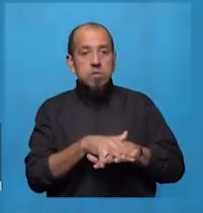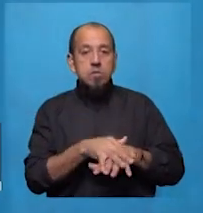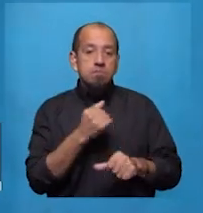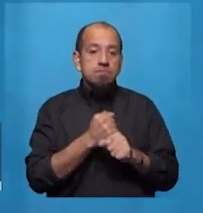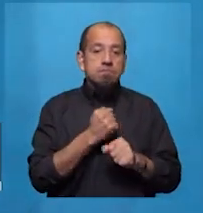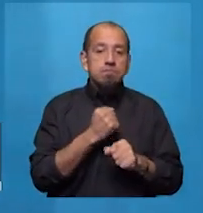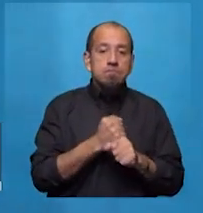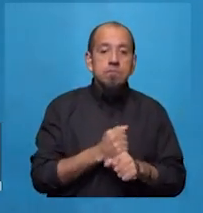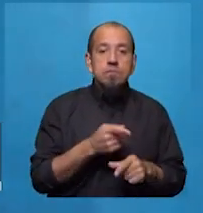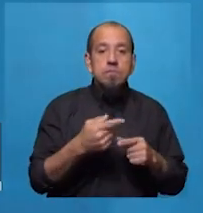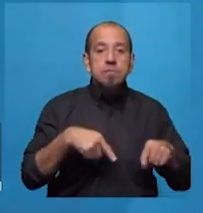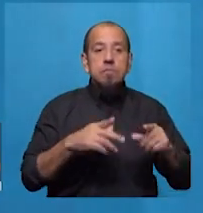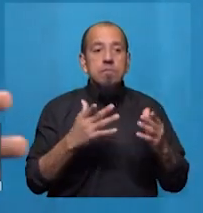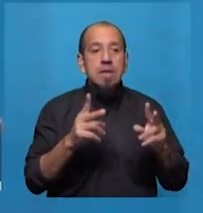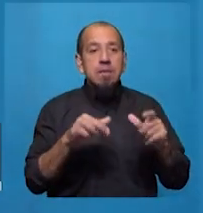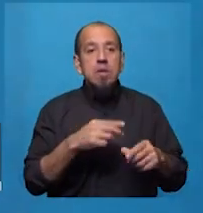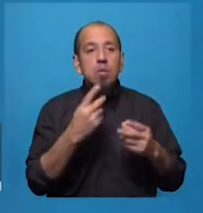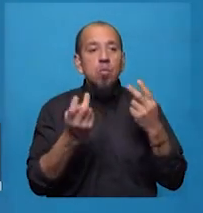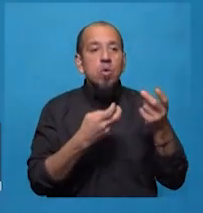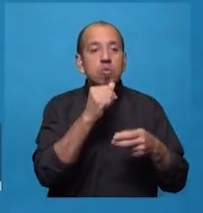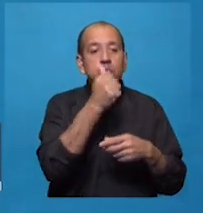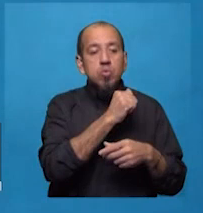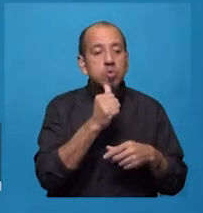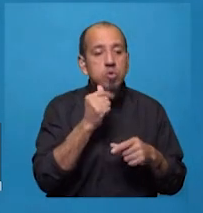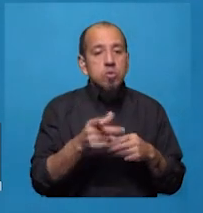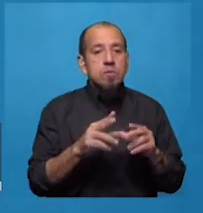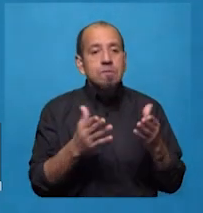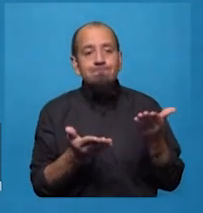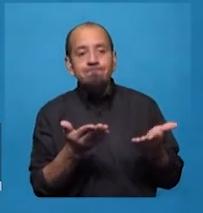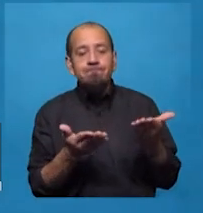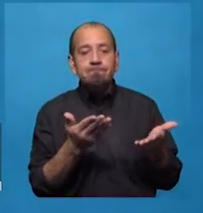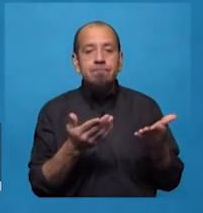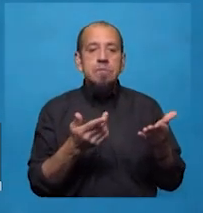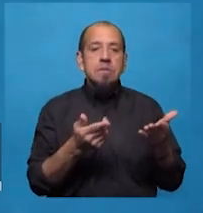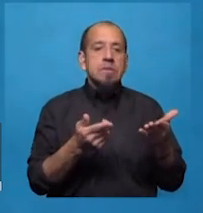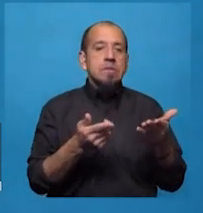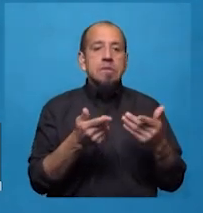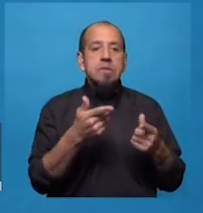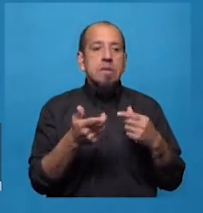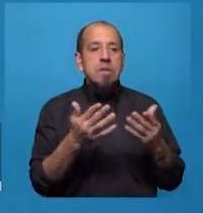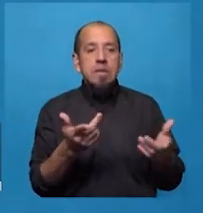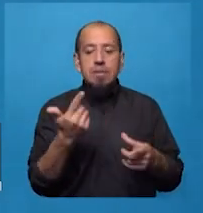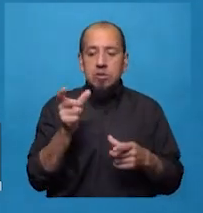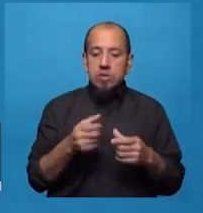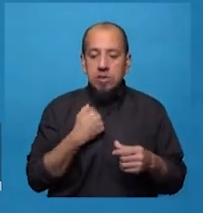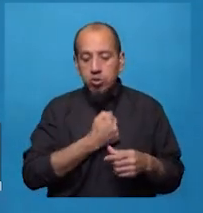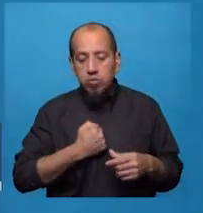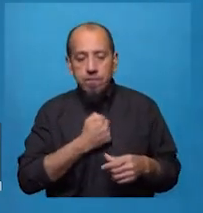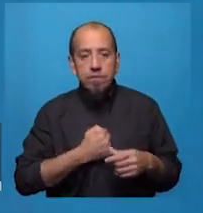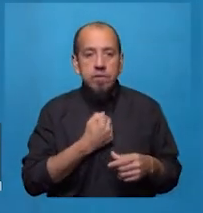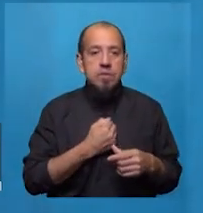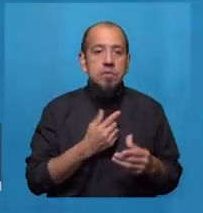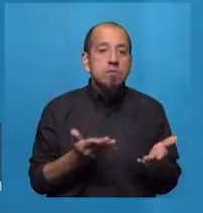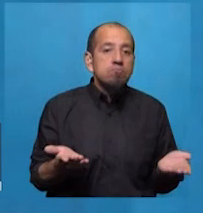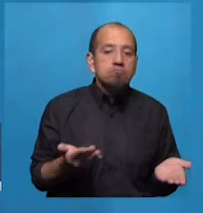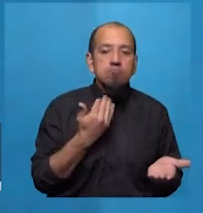trabajar la sutura social no tratar de reducir esa grieta entre el desprotegido el que queda otra